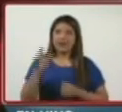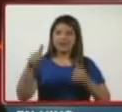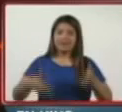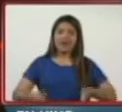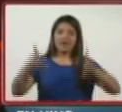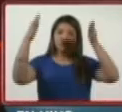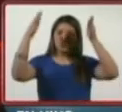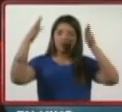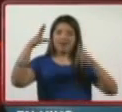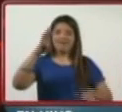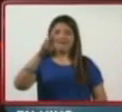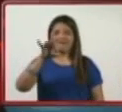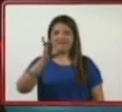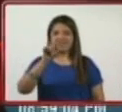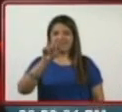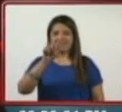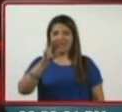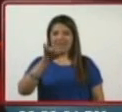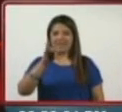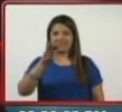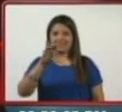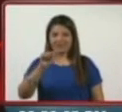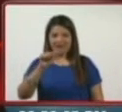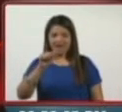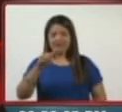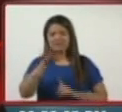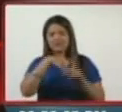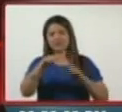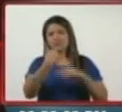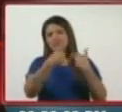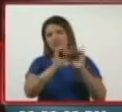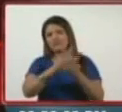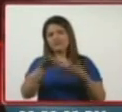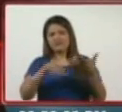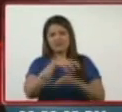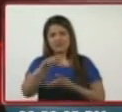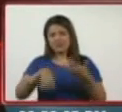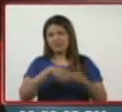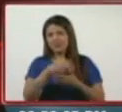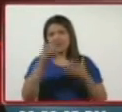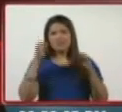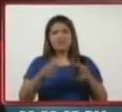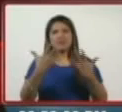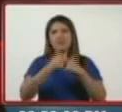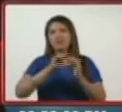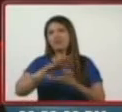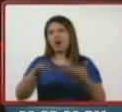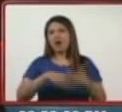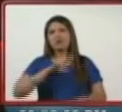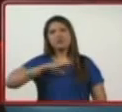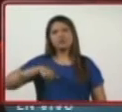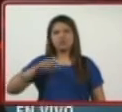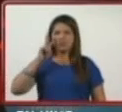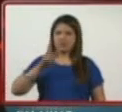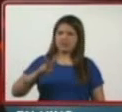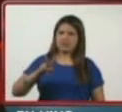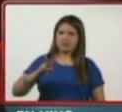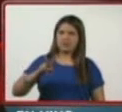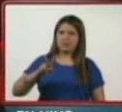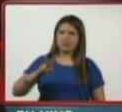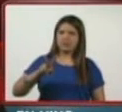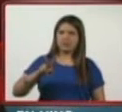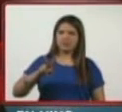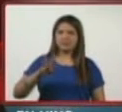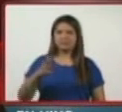Británica, cometieron actos absolutamente vandálicos, absolutamente, pues, cuando nosotros observamos, son